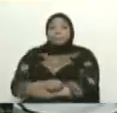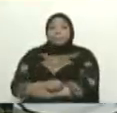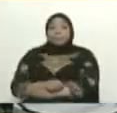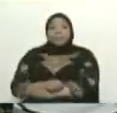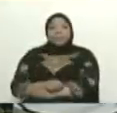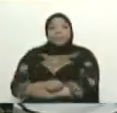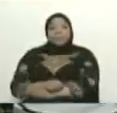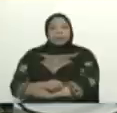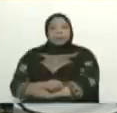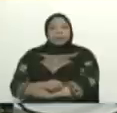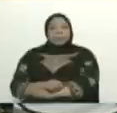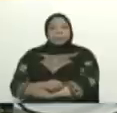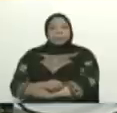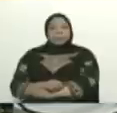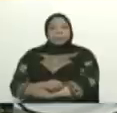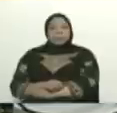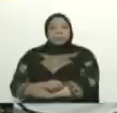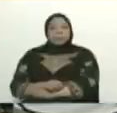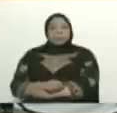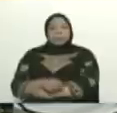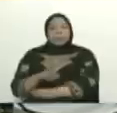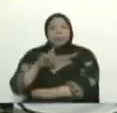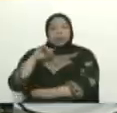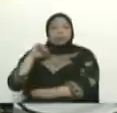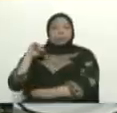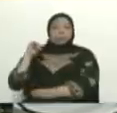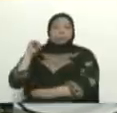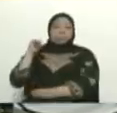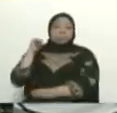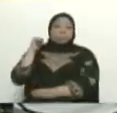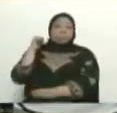tejiendo a lo largo de los años